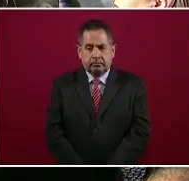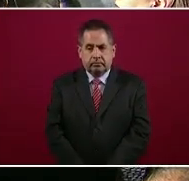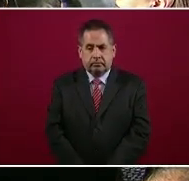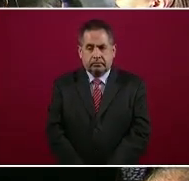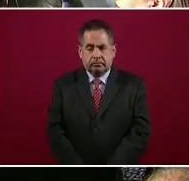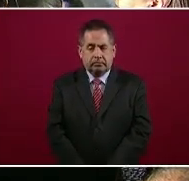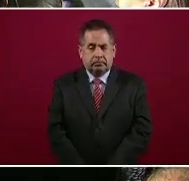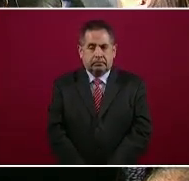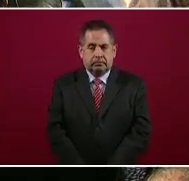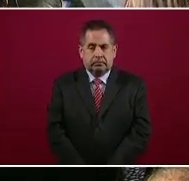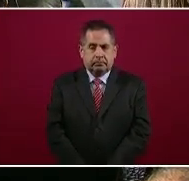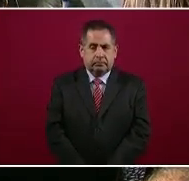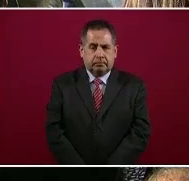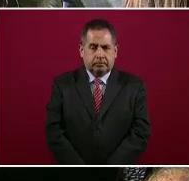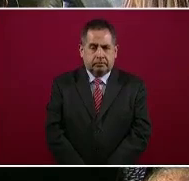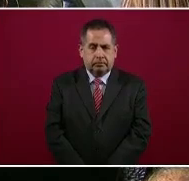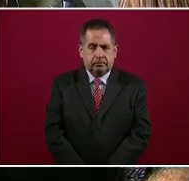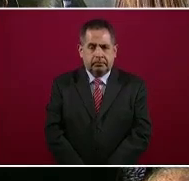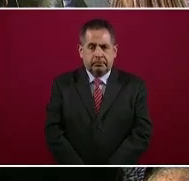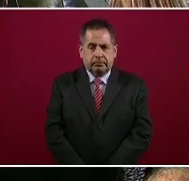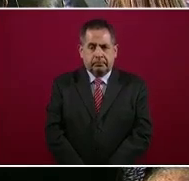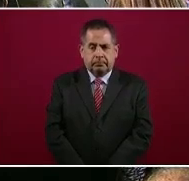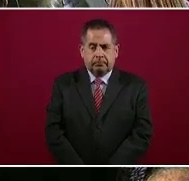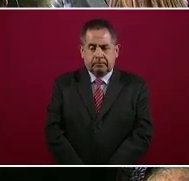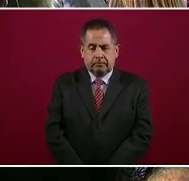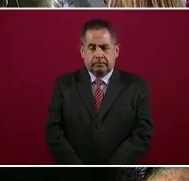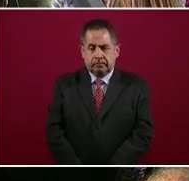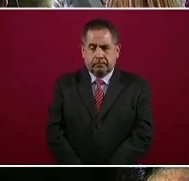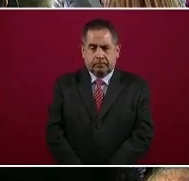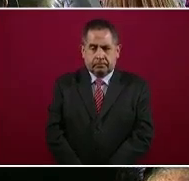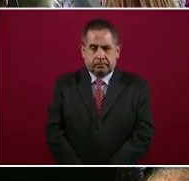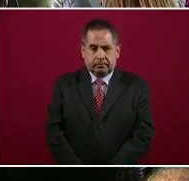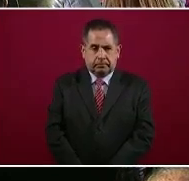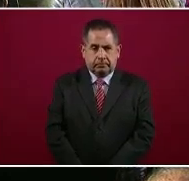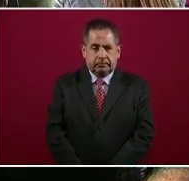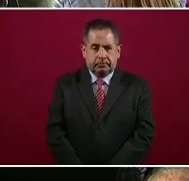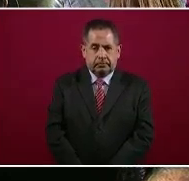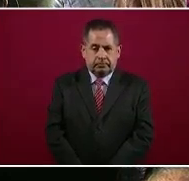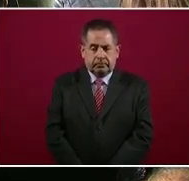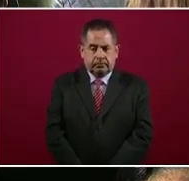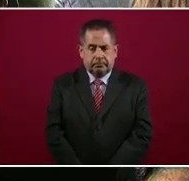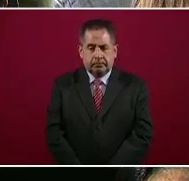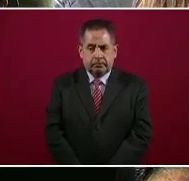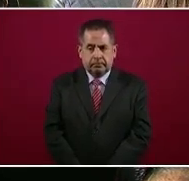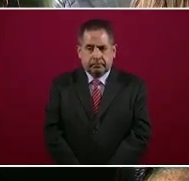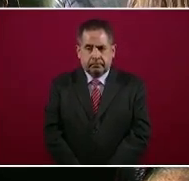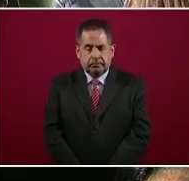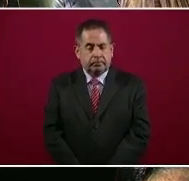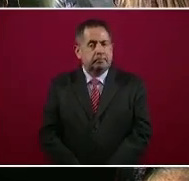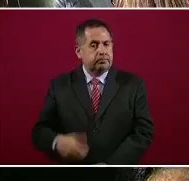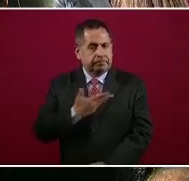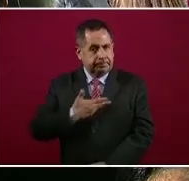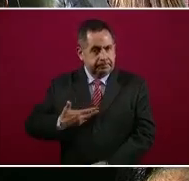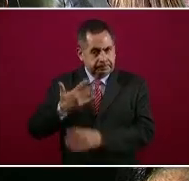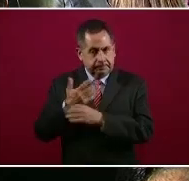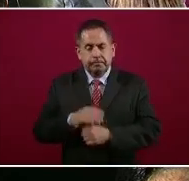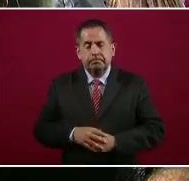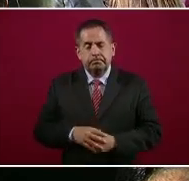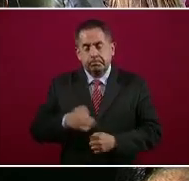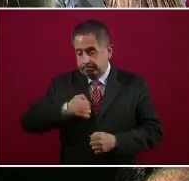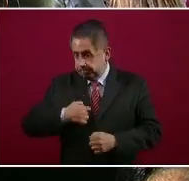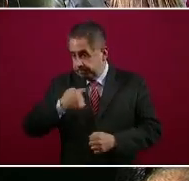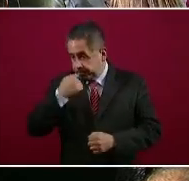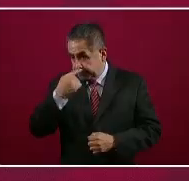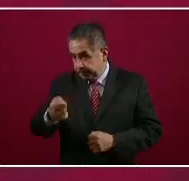analicen estas regiones porque siempre activamente hay oro plata yo les diría que este